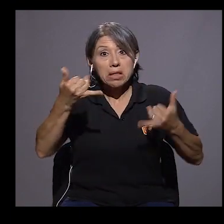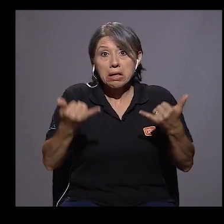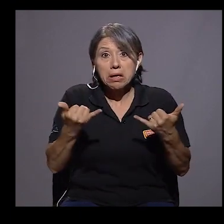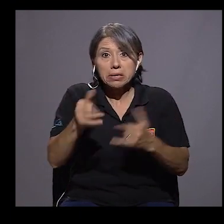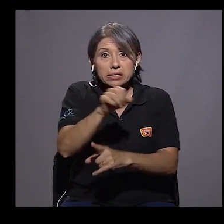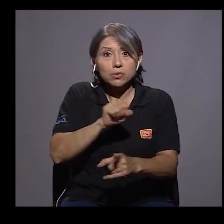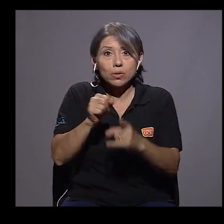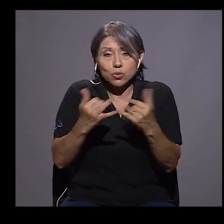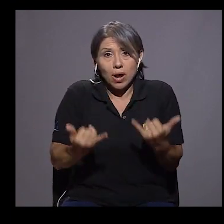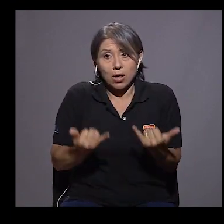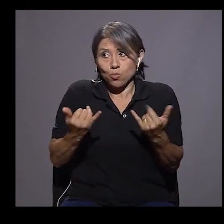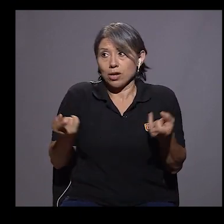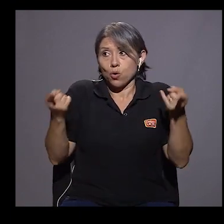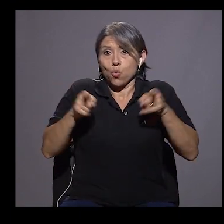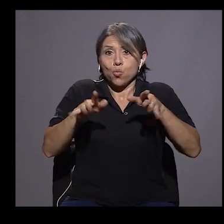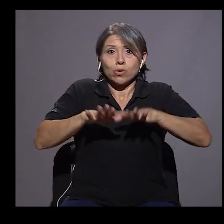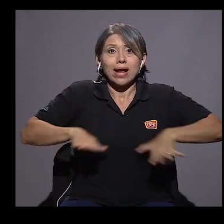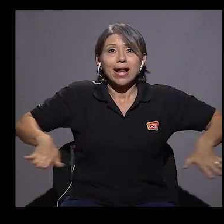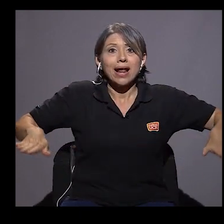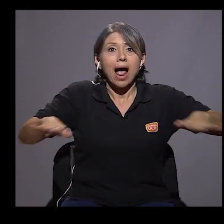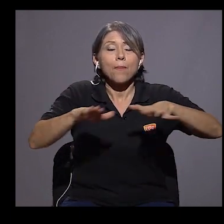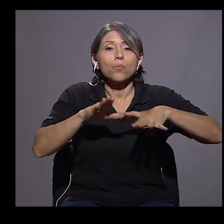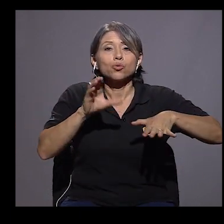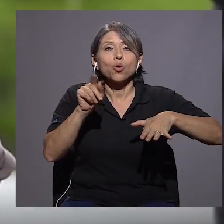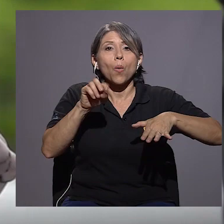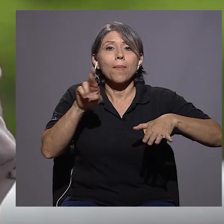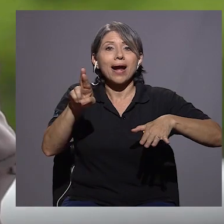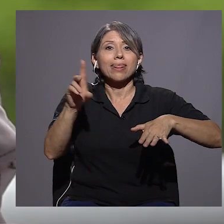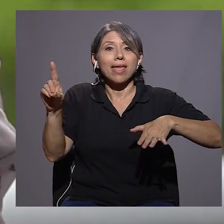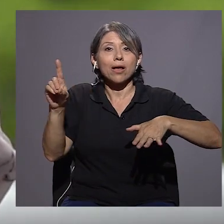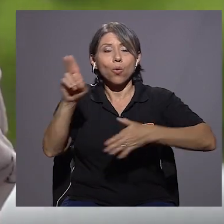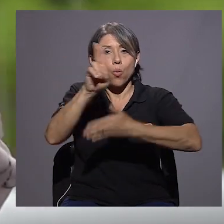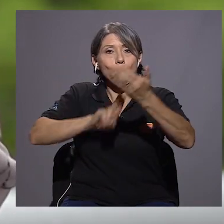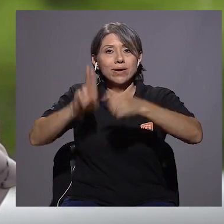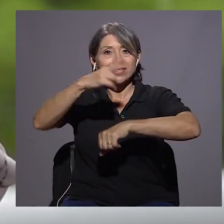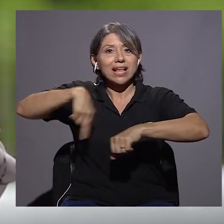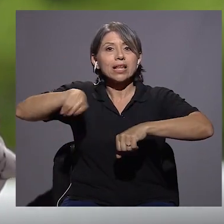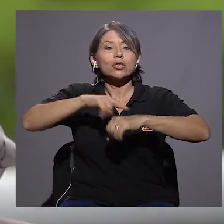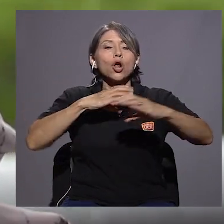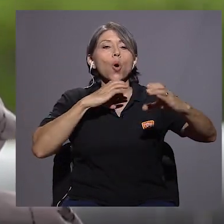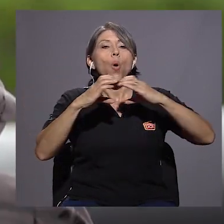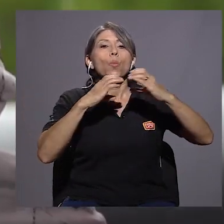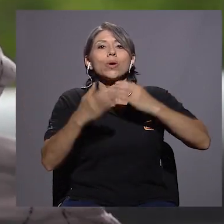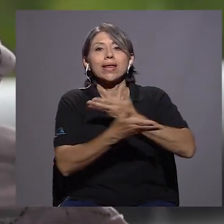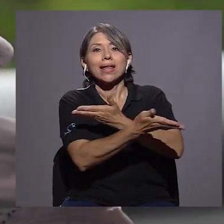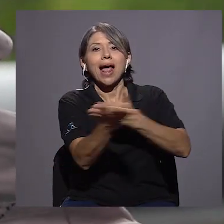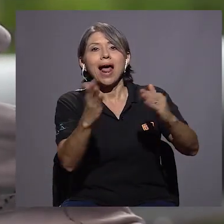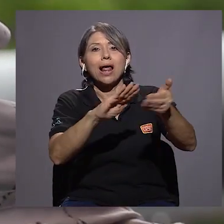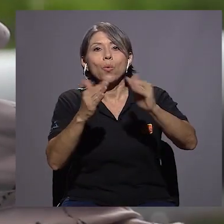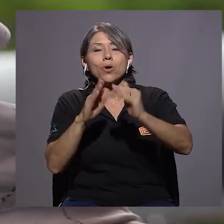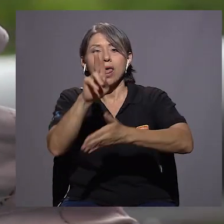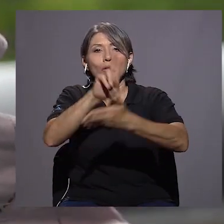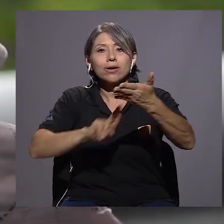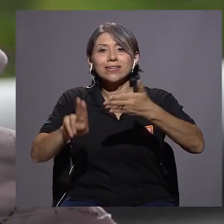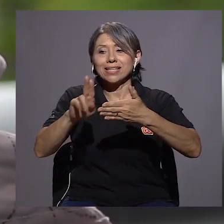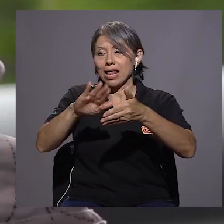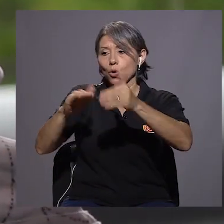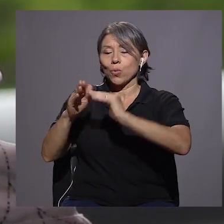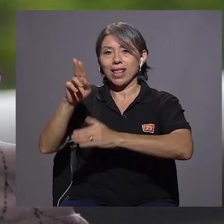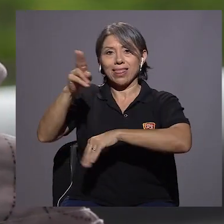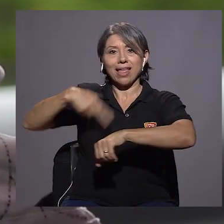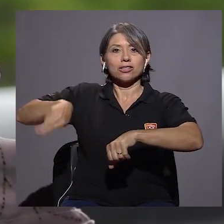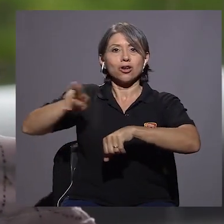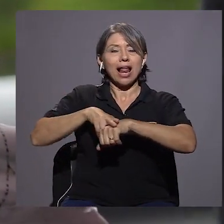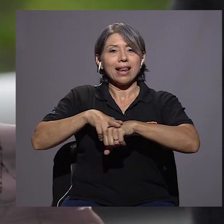de la situación actual que ocurre en el campus Omar Dengo, la Universidad Nacional comunica a la comunidad universitaria y